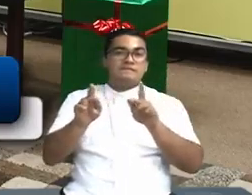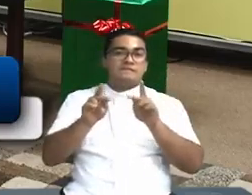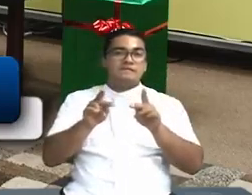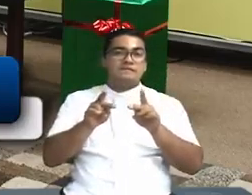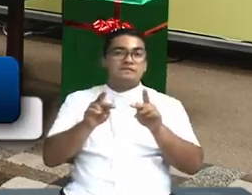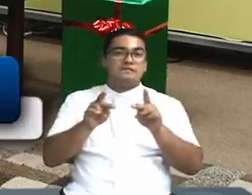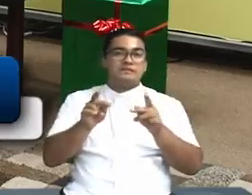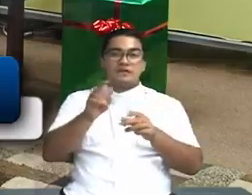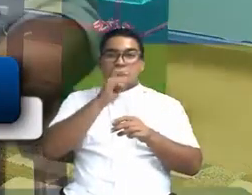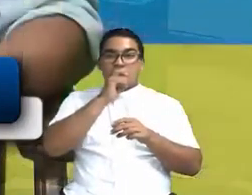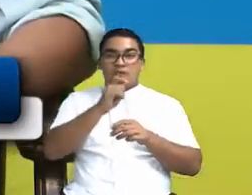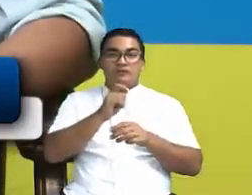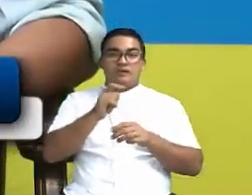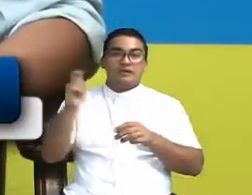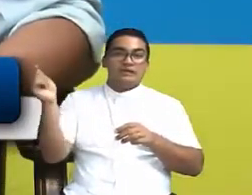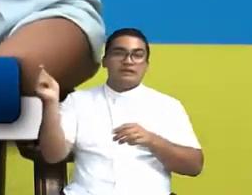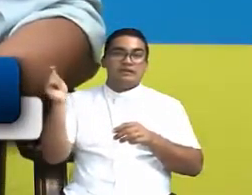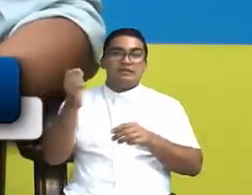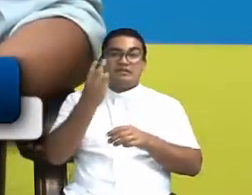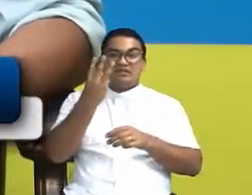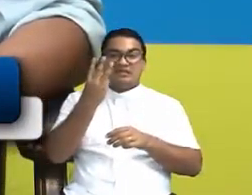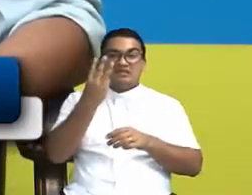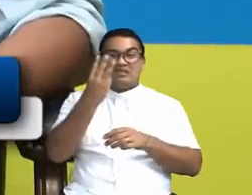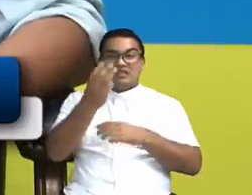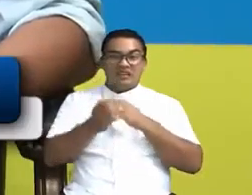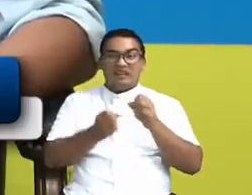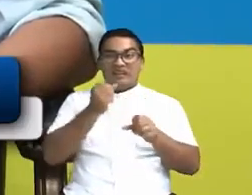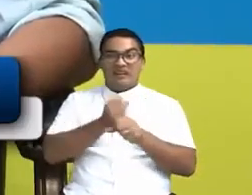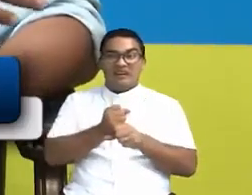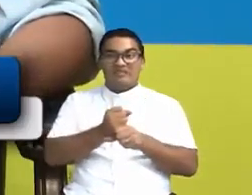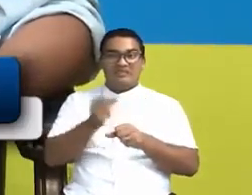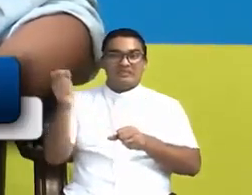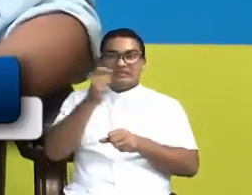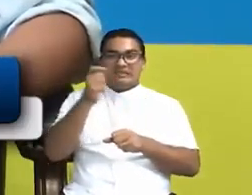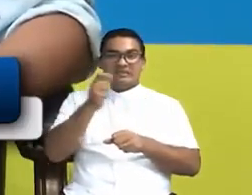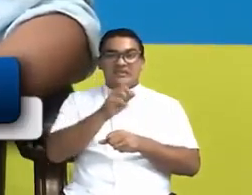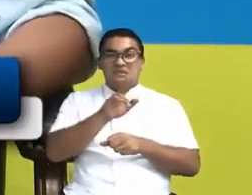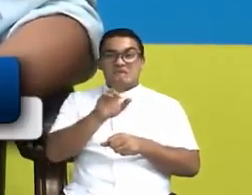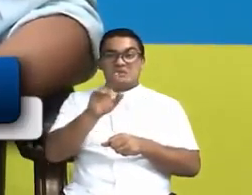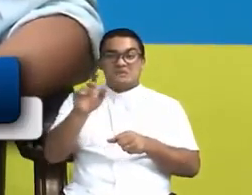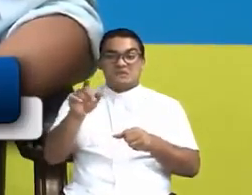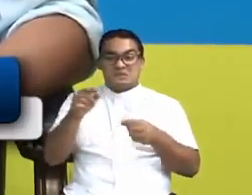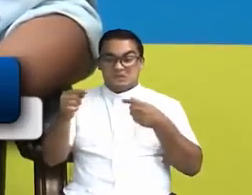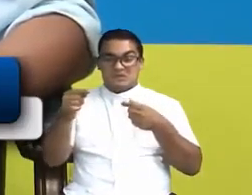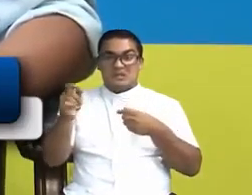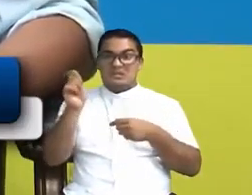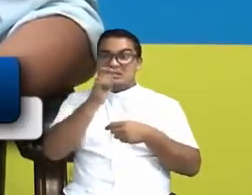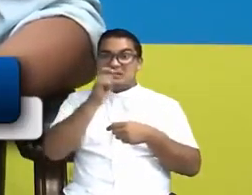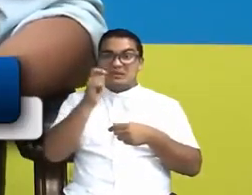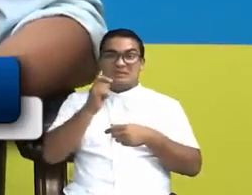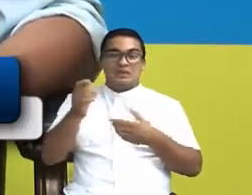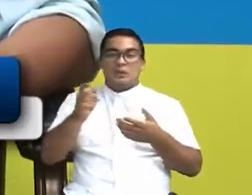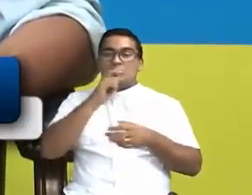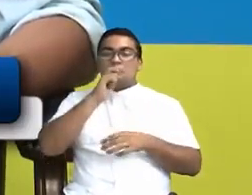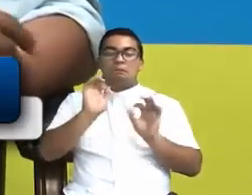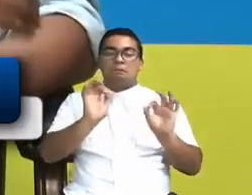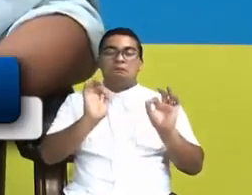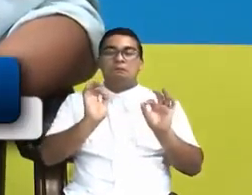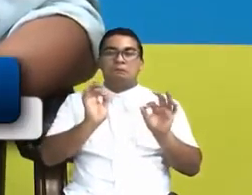de dientes hasta por 3 años. No lo cambien. No saben, quizás porque lo miran bueno